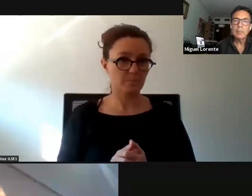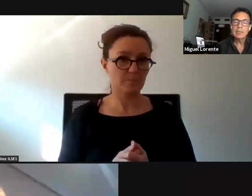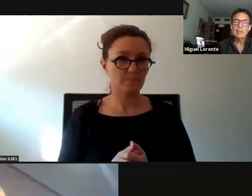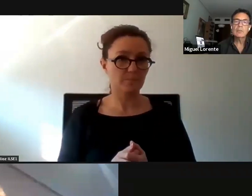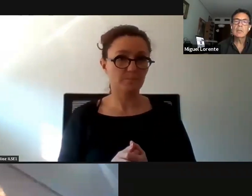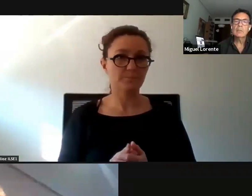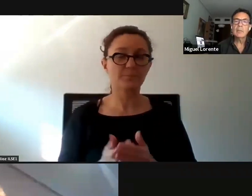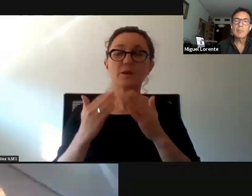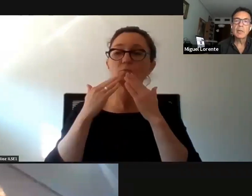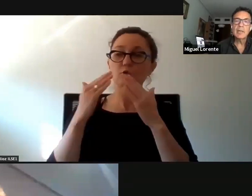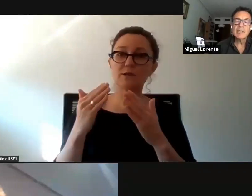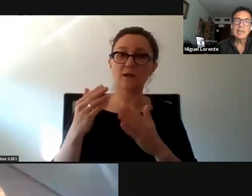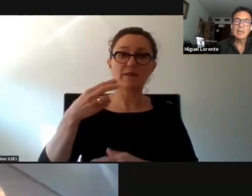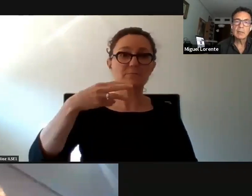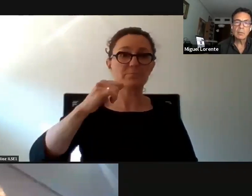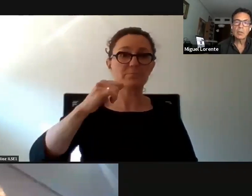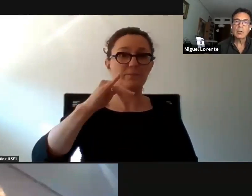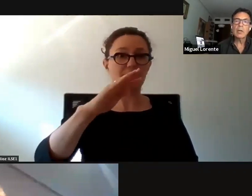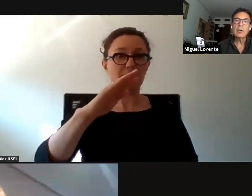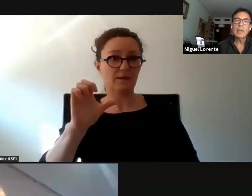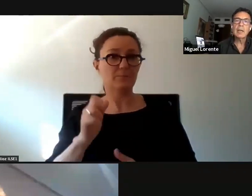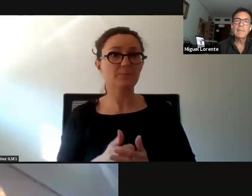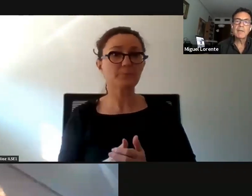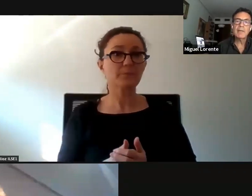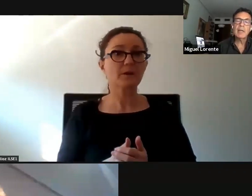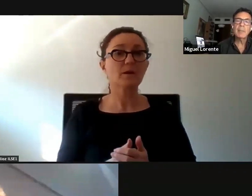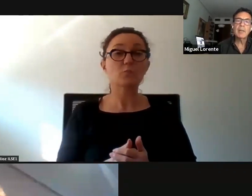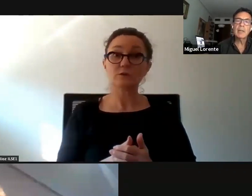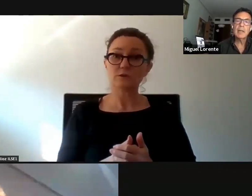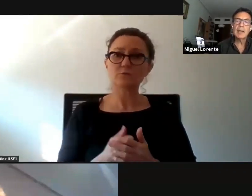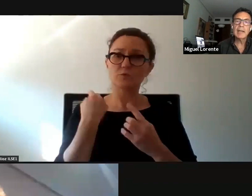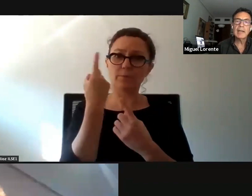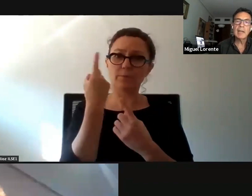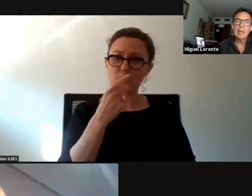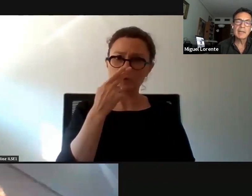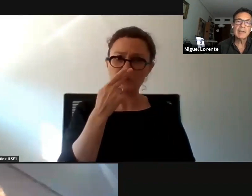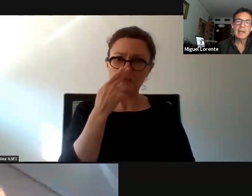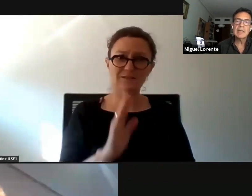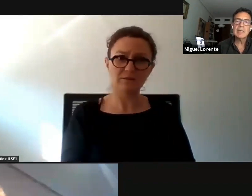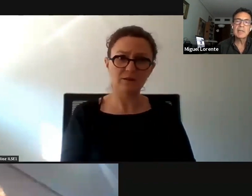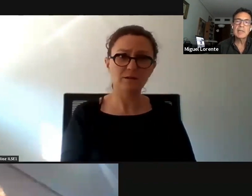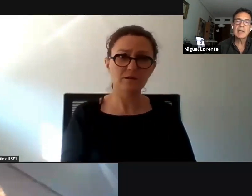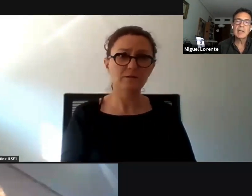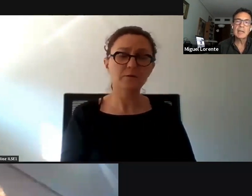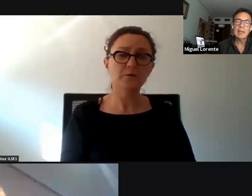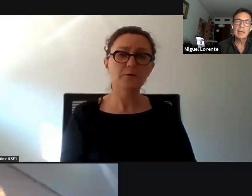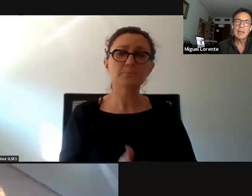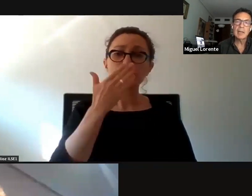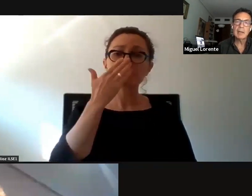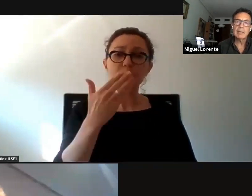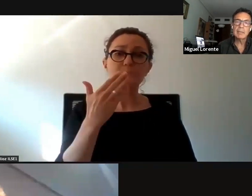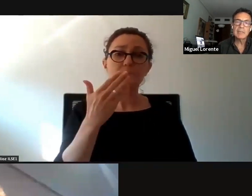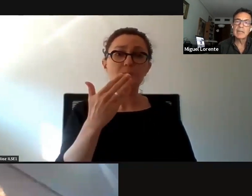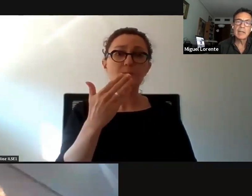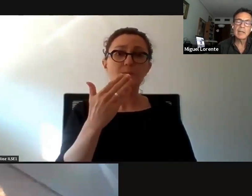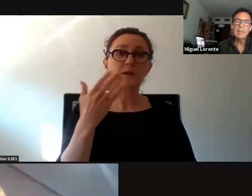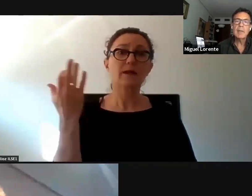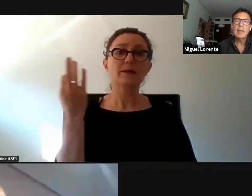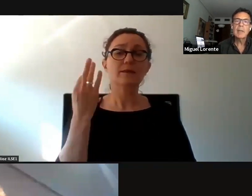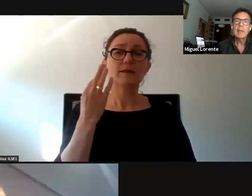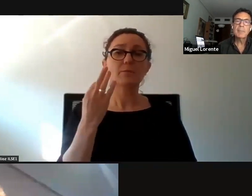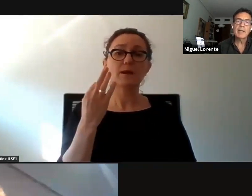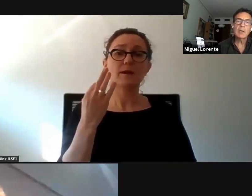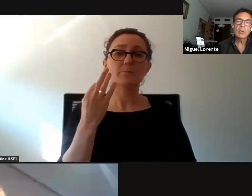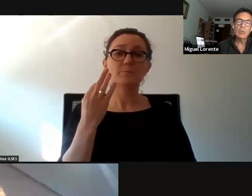Muy bien, muchas gracias, Maite. Pues es un tema muy interesante. Yo creo que efectivamente hay que evitar que ese mensaje